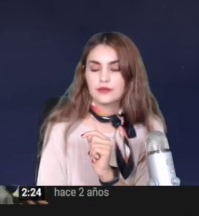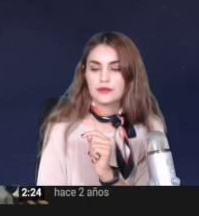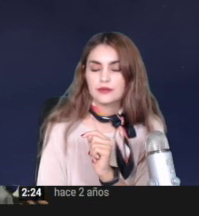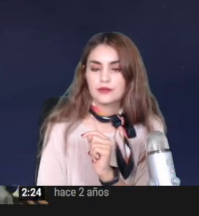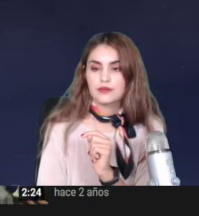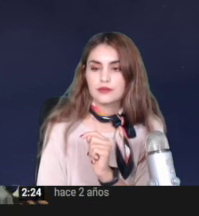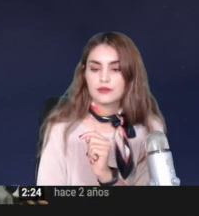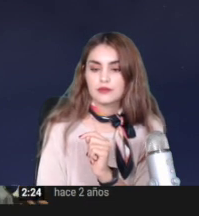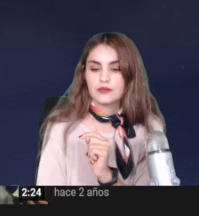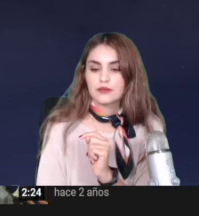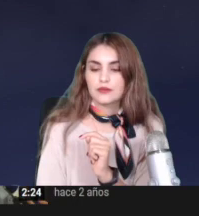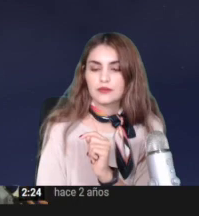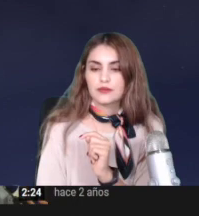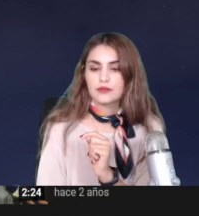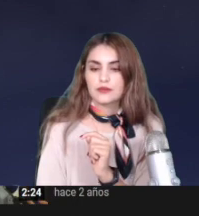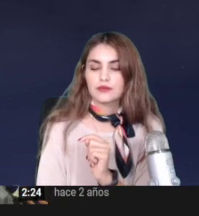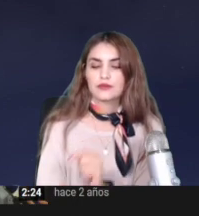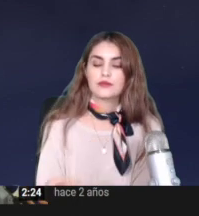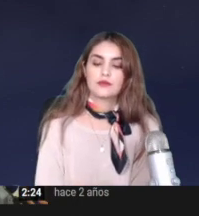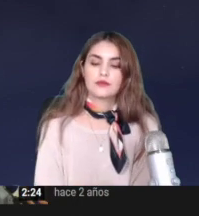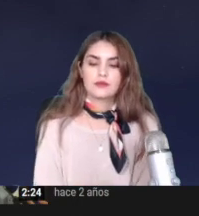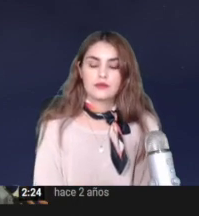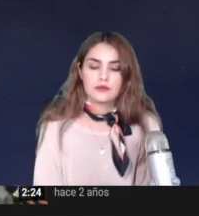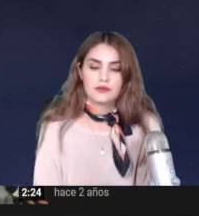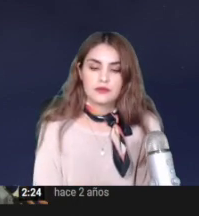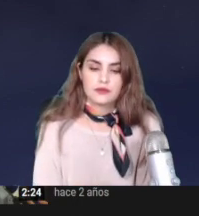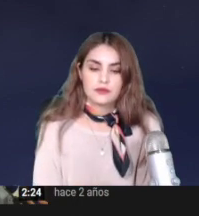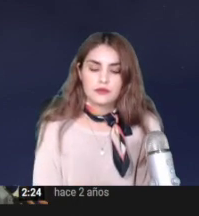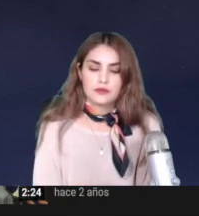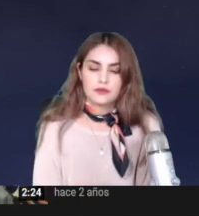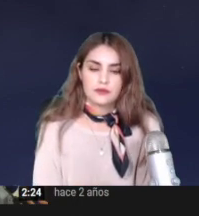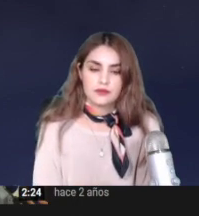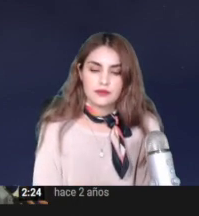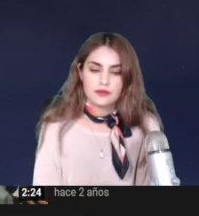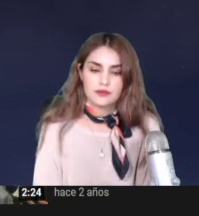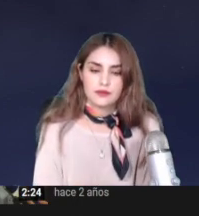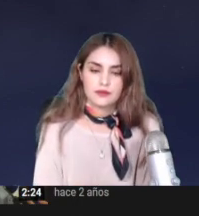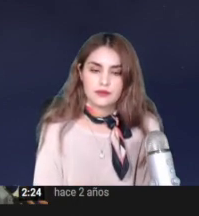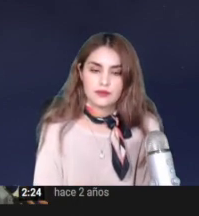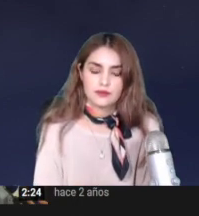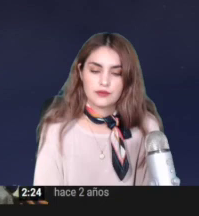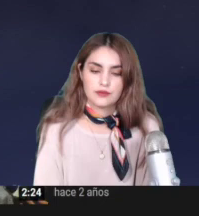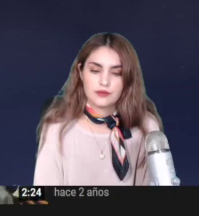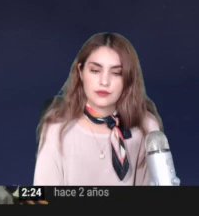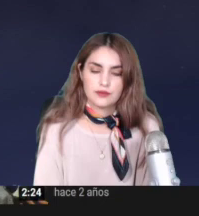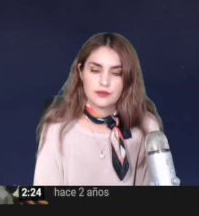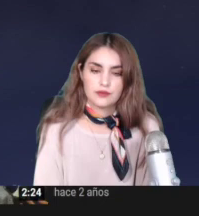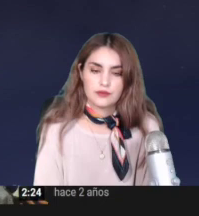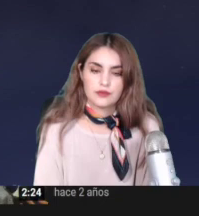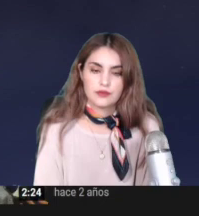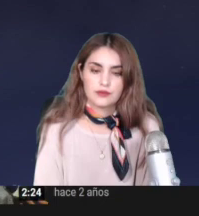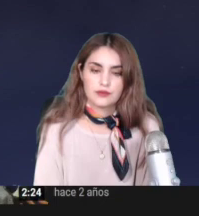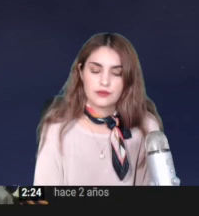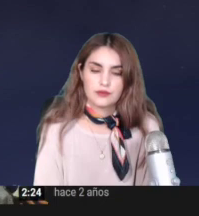El gobierno del alcalde Enrique Alfaro en Guadalajara, del partido Movimiento Ciudadano, determinó mantener en opacidad la cantidad de policías que asignó como escoltas